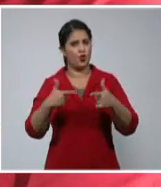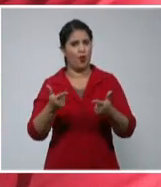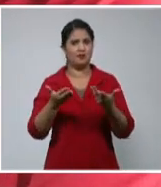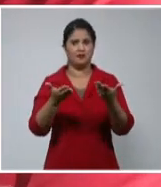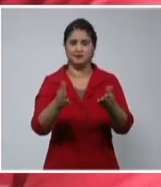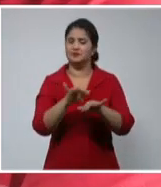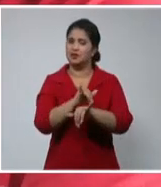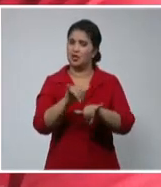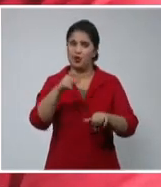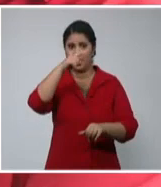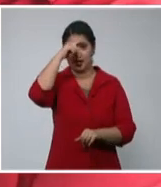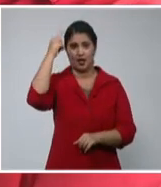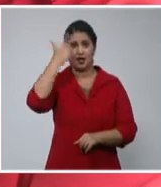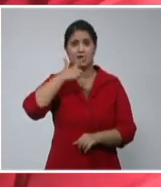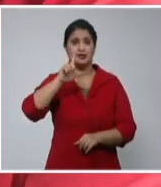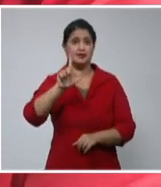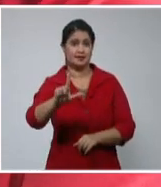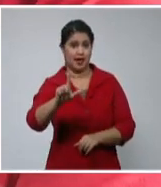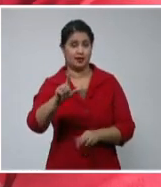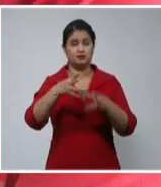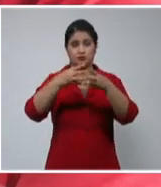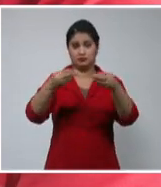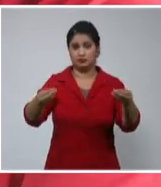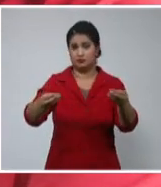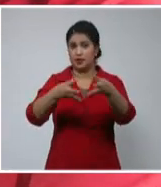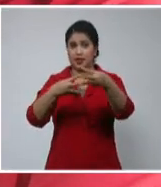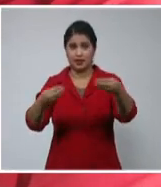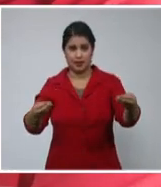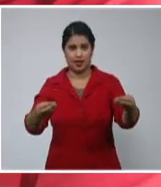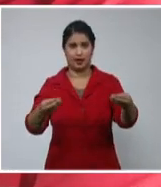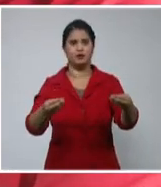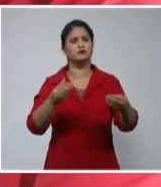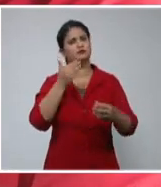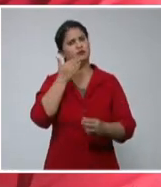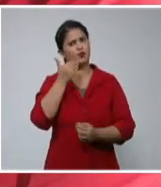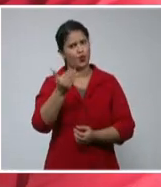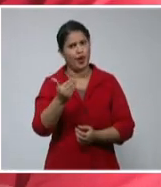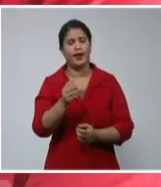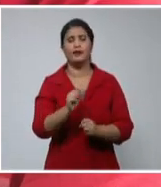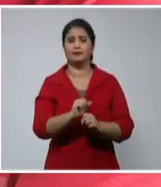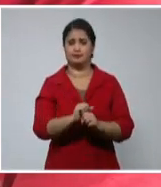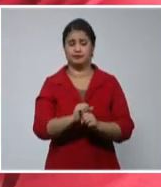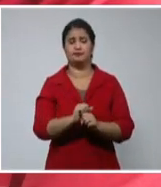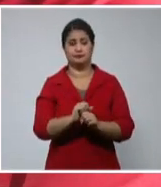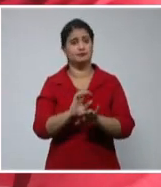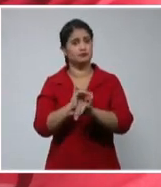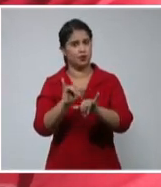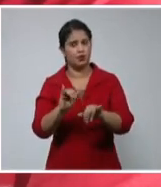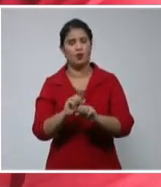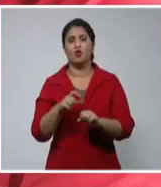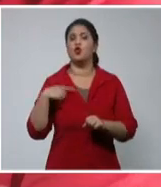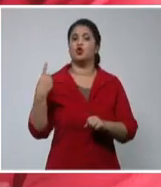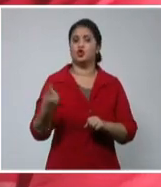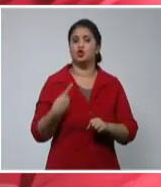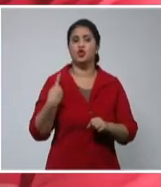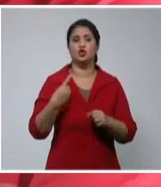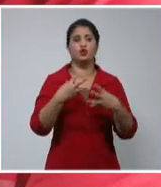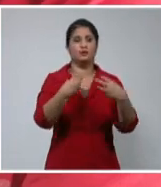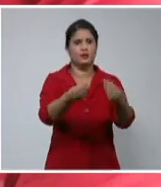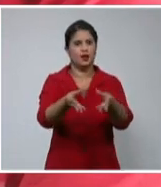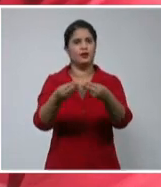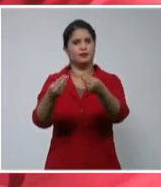salina ha estado aportando un nivel importante de sal para la electroquímica de Sagua, que es donde se produce el cloro de este país,